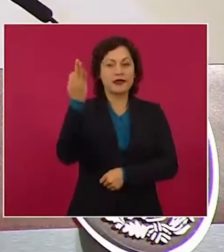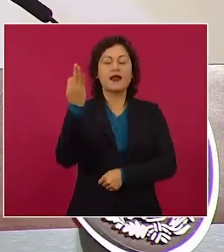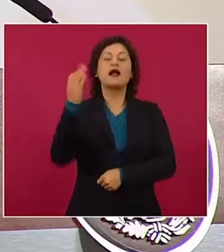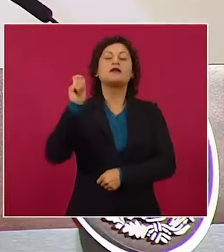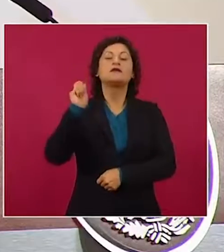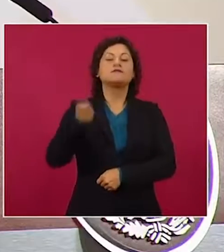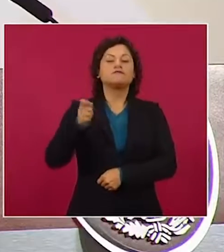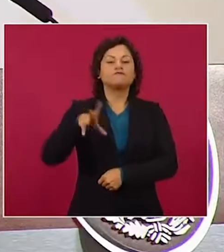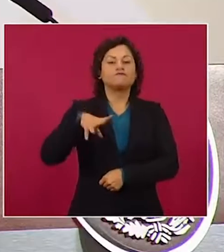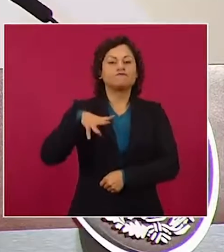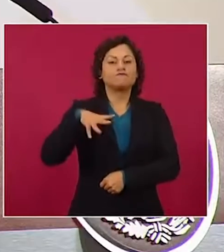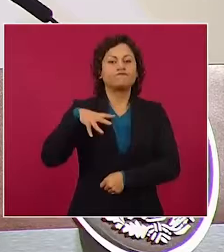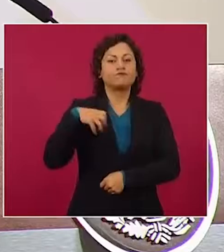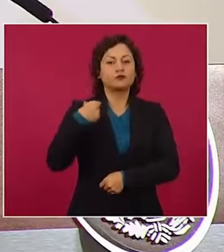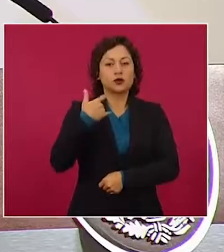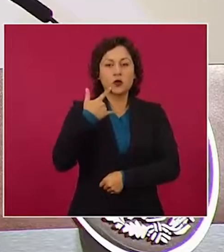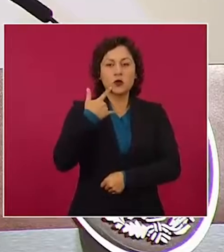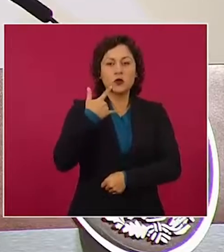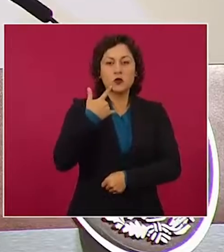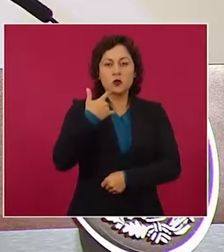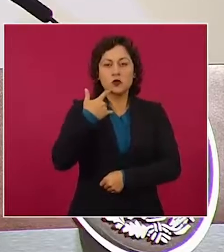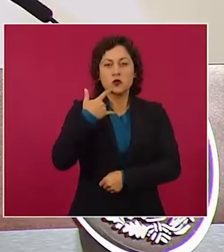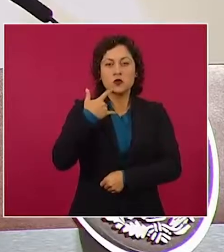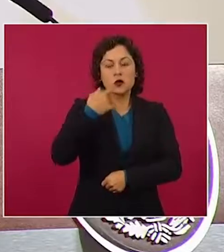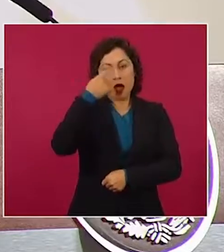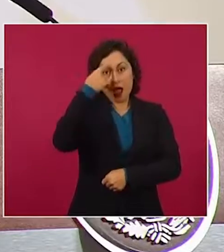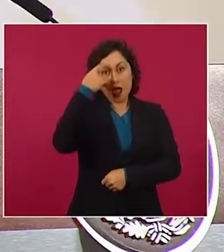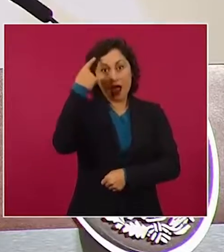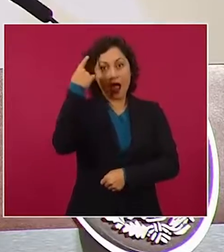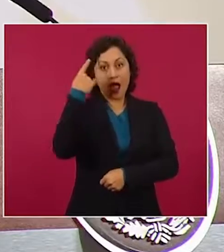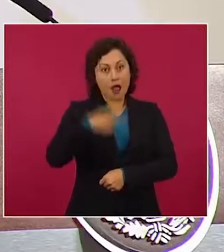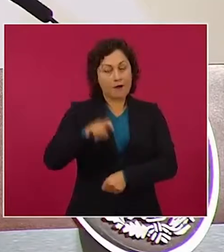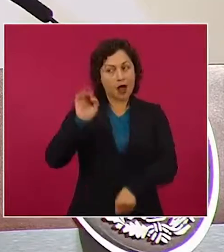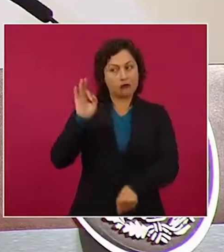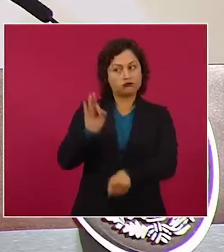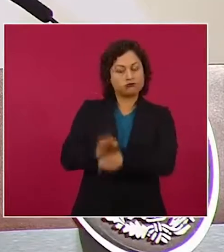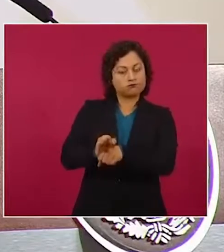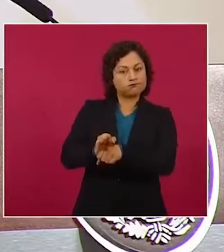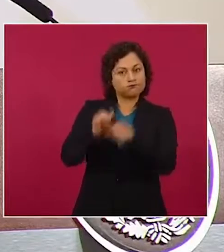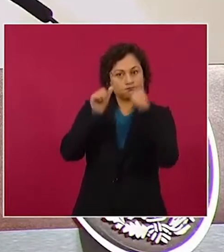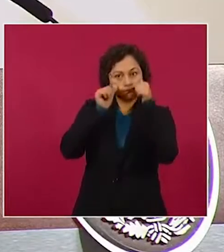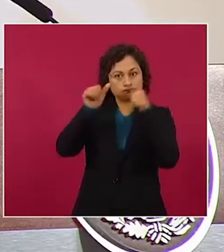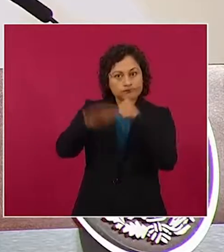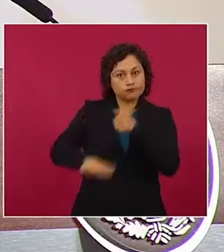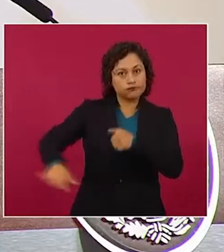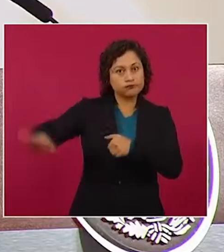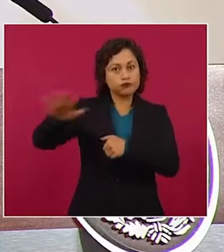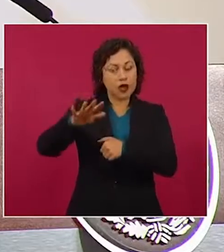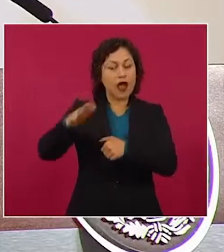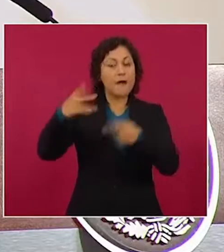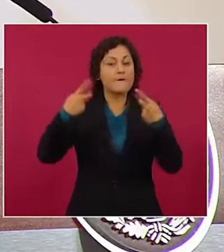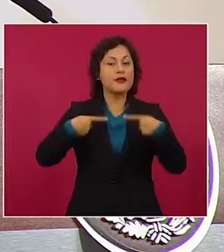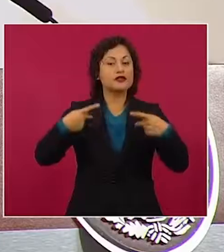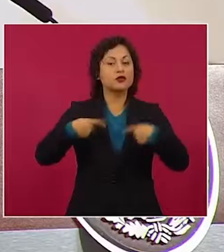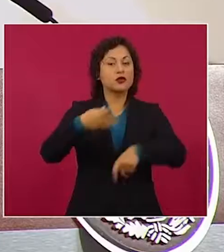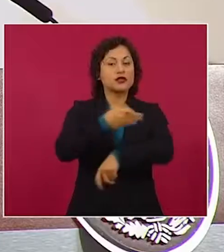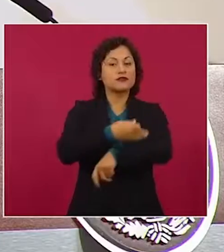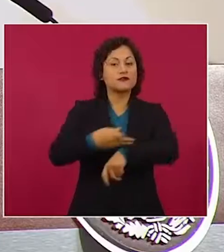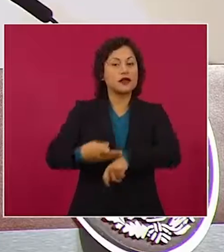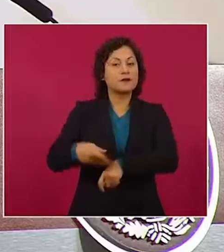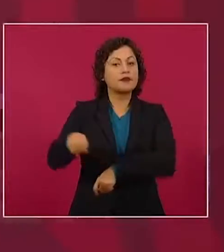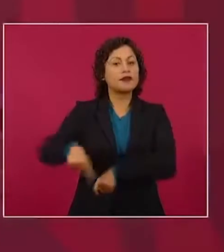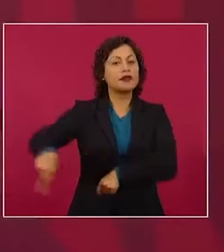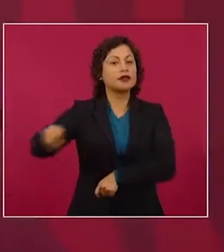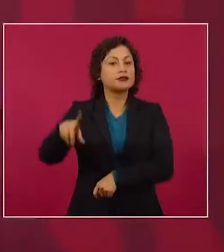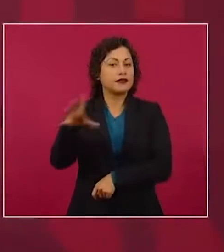brindar certeza a las familias que poseen autos irregulares de